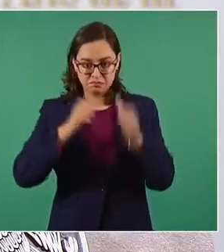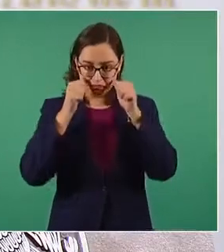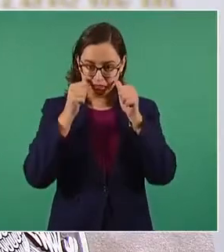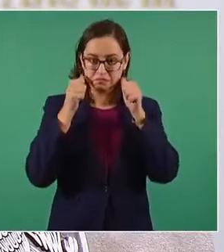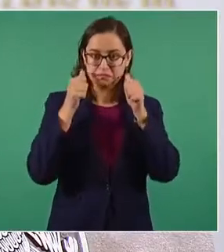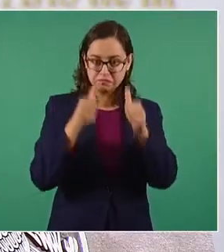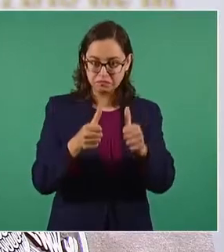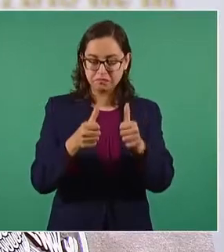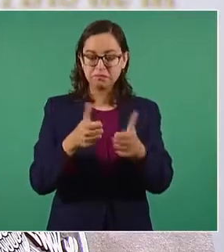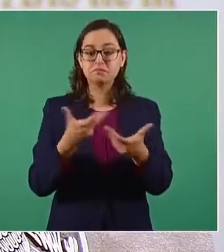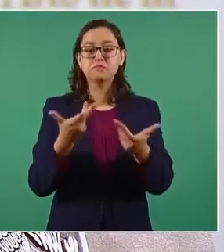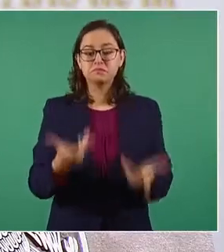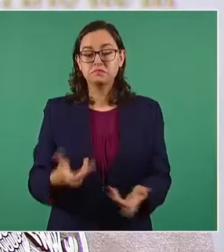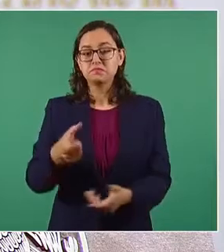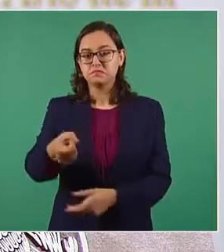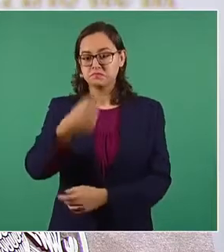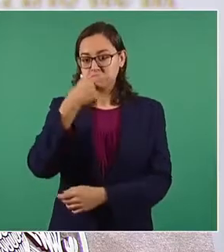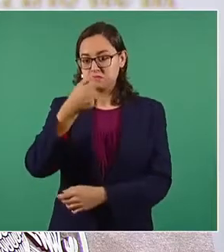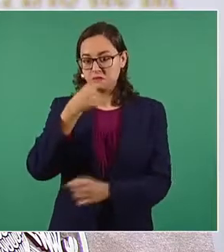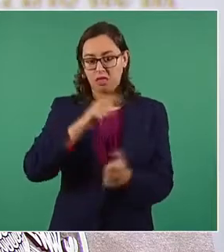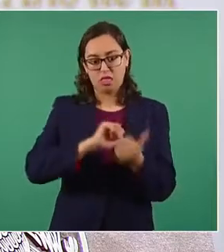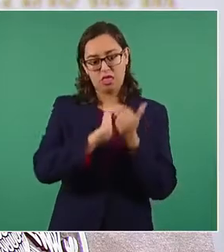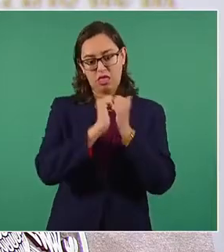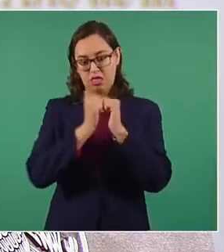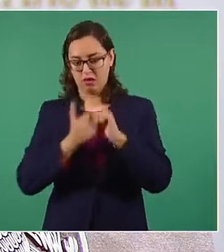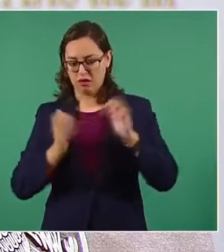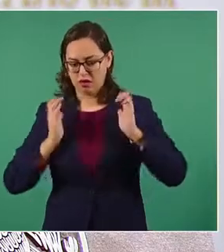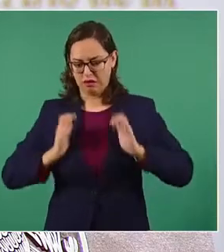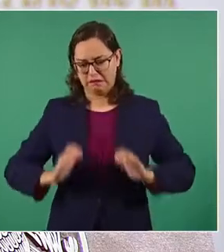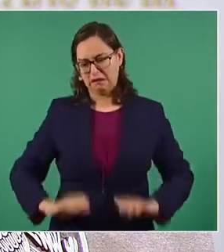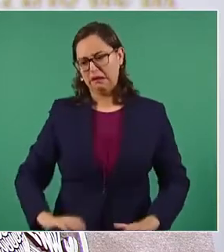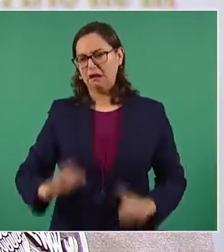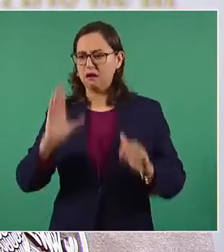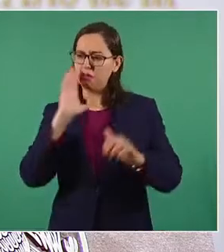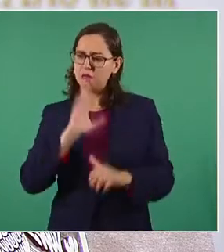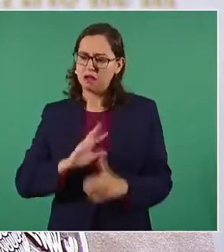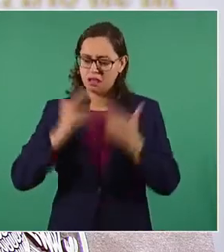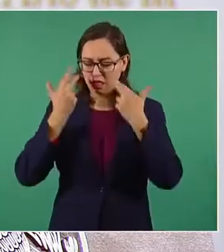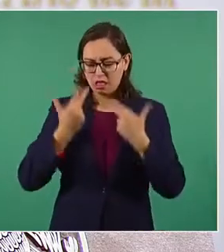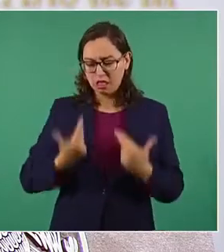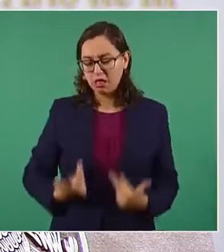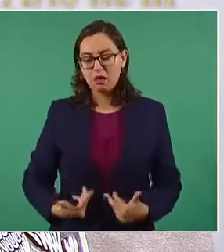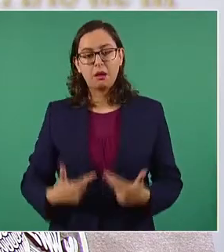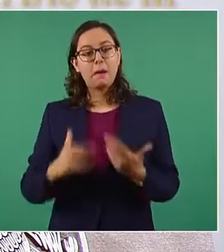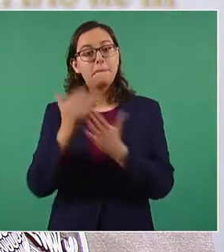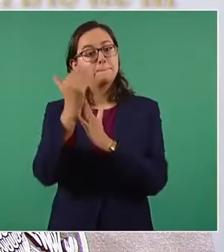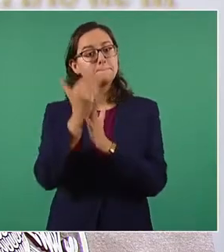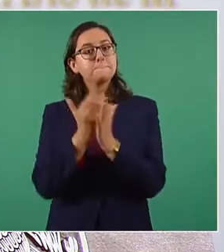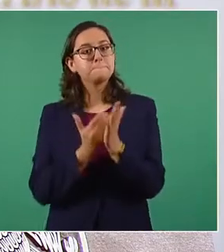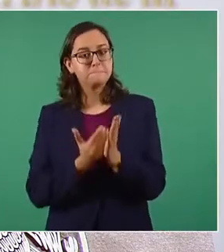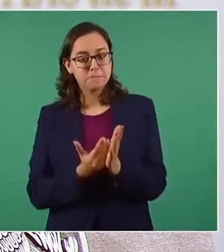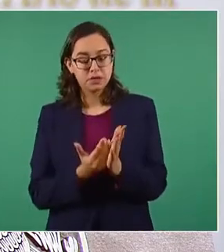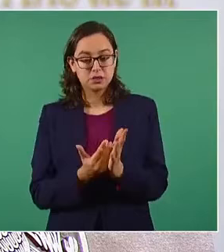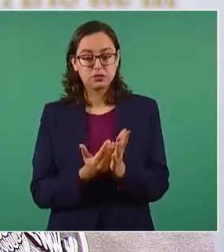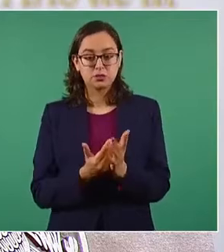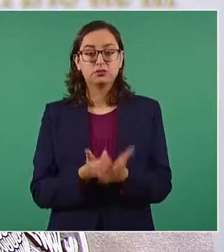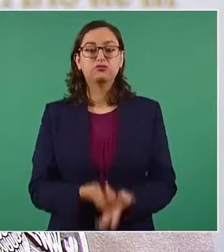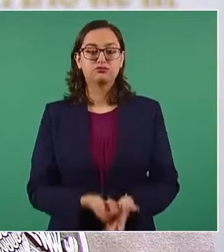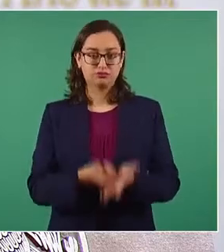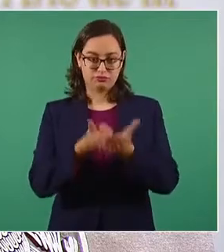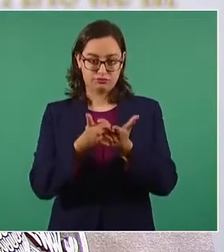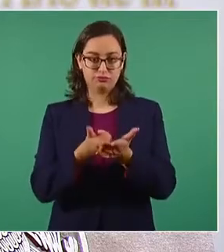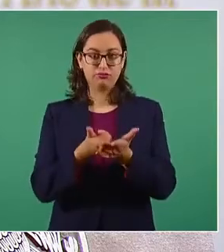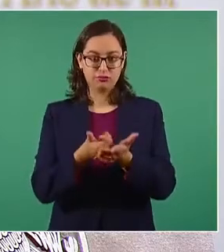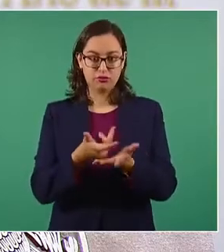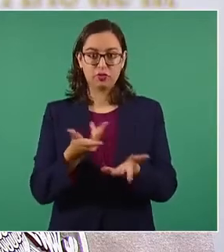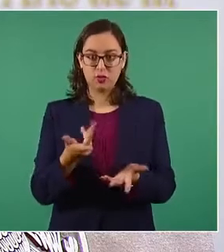no tener tantos efectos colaterales nocivos de las llamadas quimioterapias. Y también